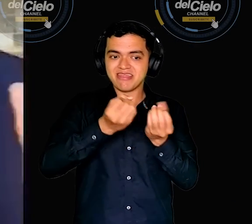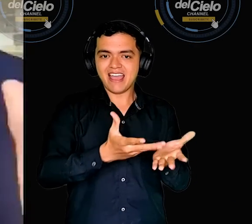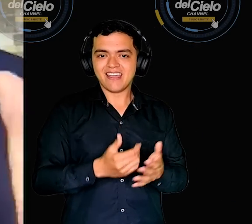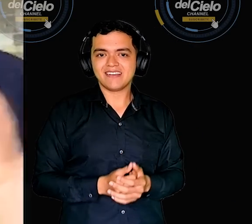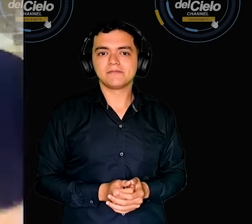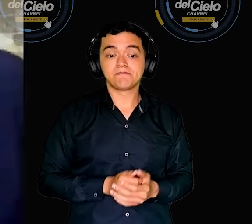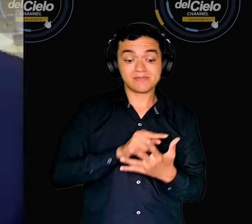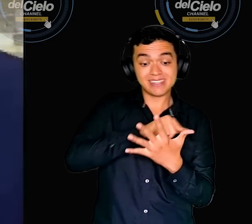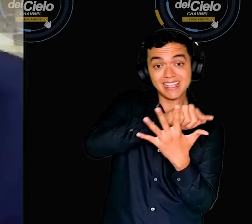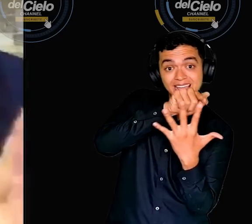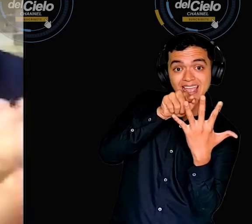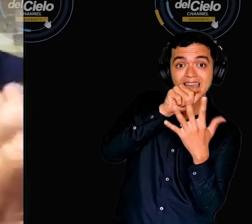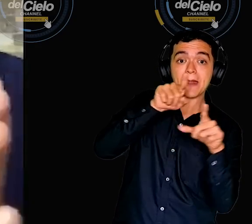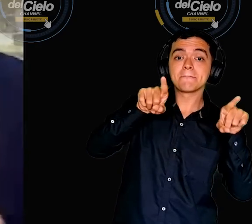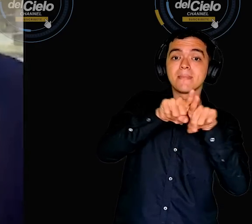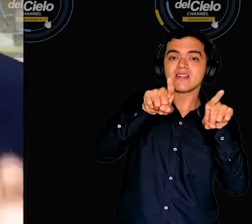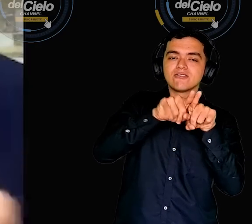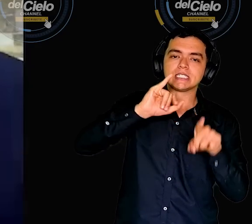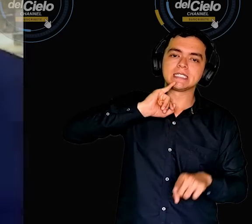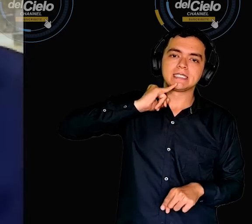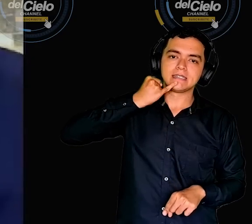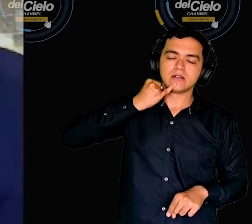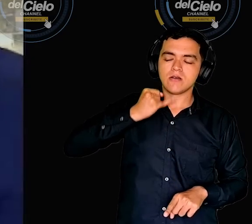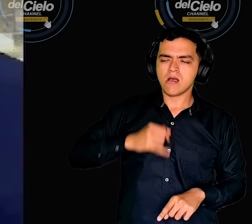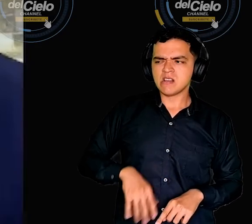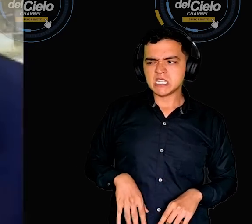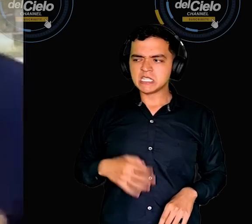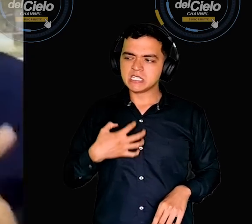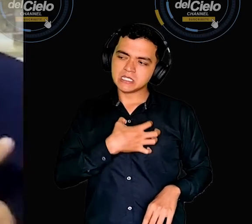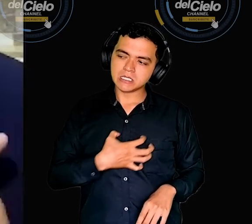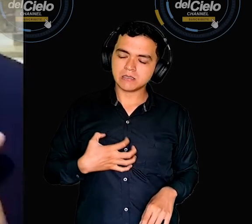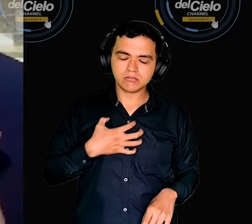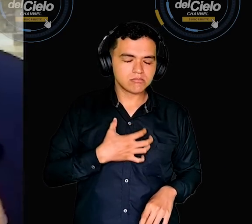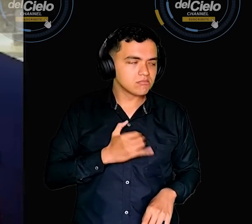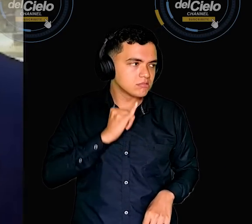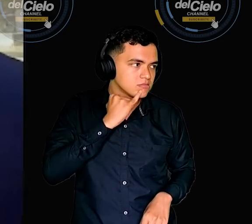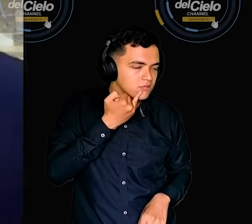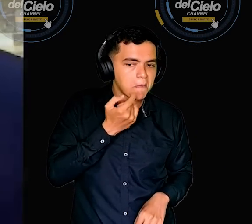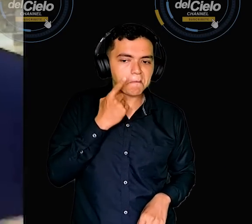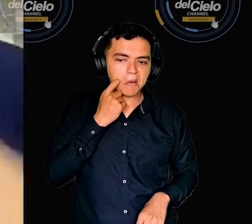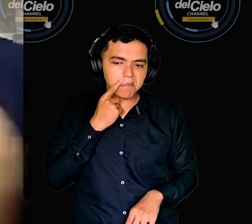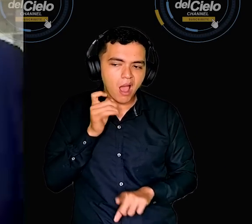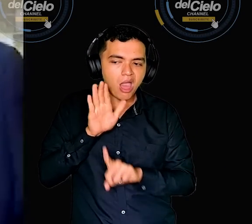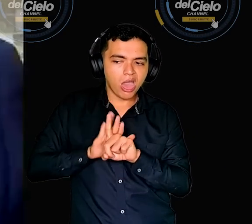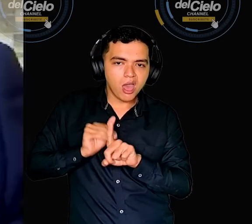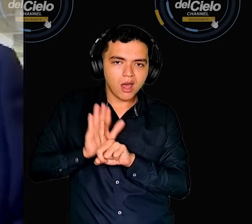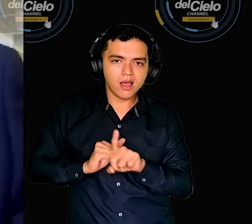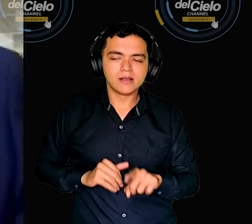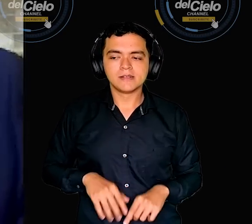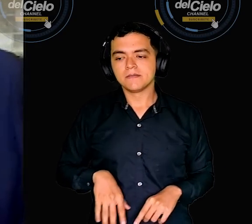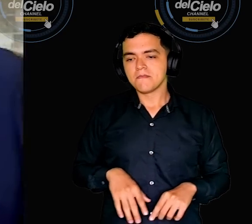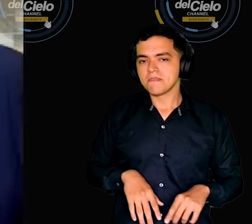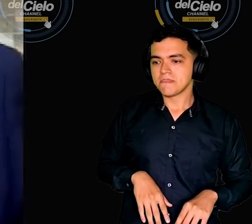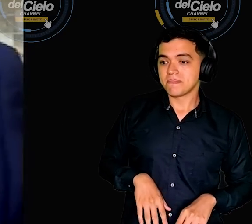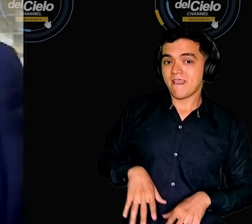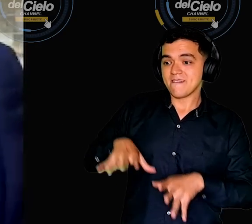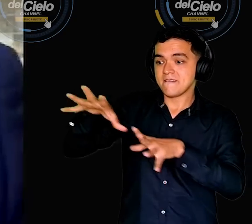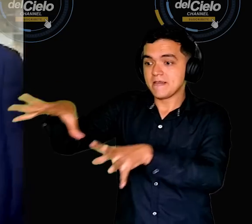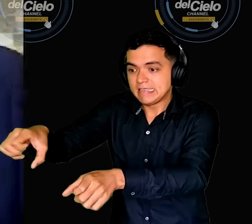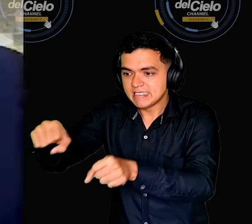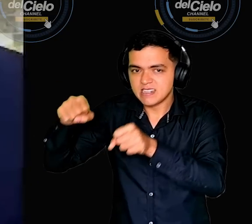una confrontación que casi los lleva a perder la vida, a matarse el uno al otro. Entonces